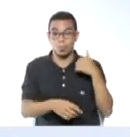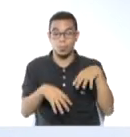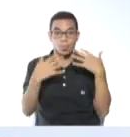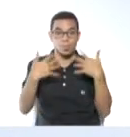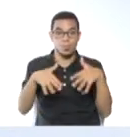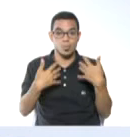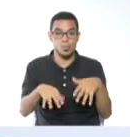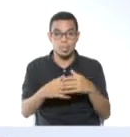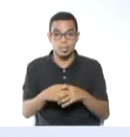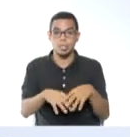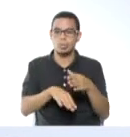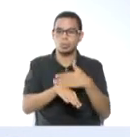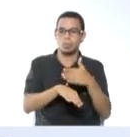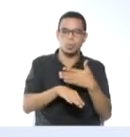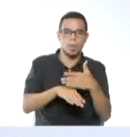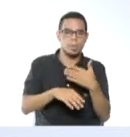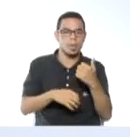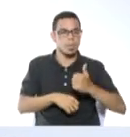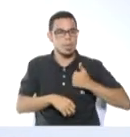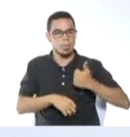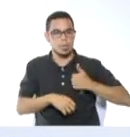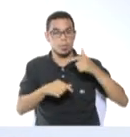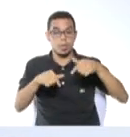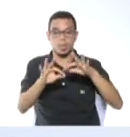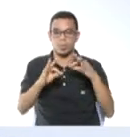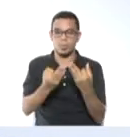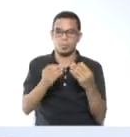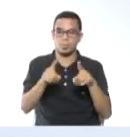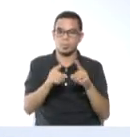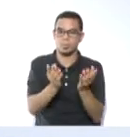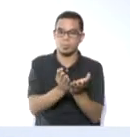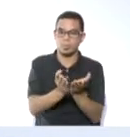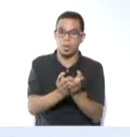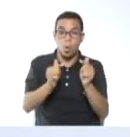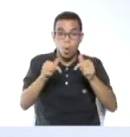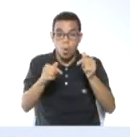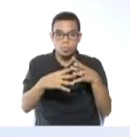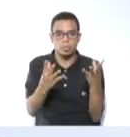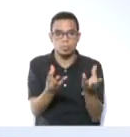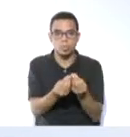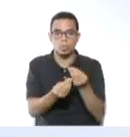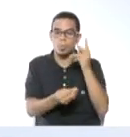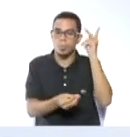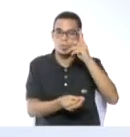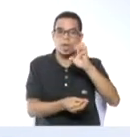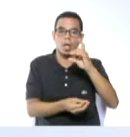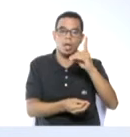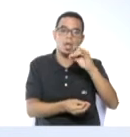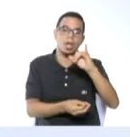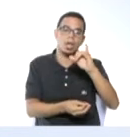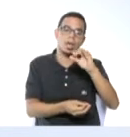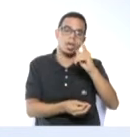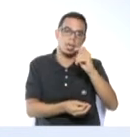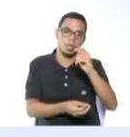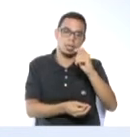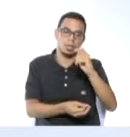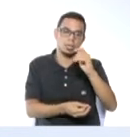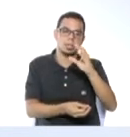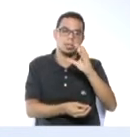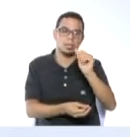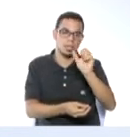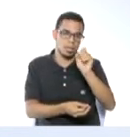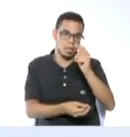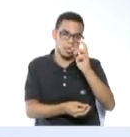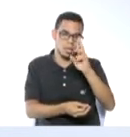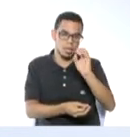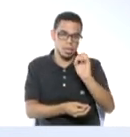las clases de nuestros jueves productivos en Cada Familia Una Escuela. Hoy estuvimos con la profe Edith Castro de la comunidad indígena Inga, hablando en